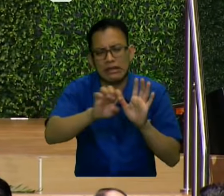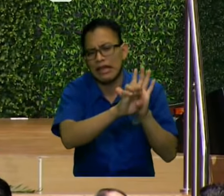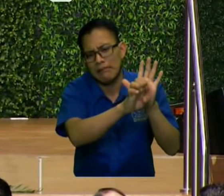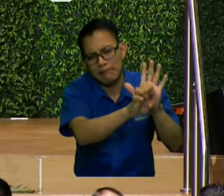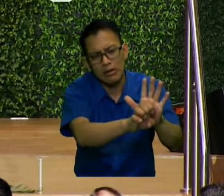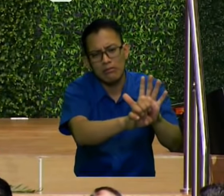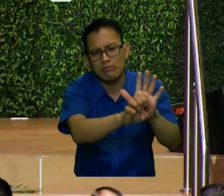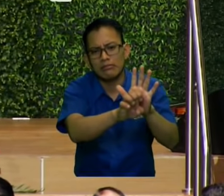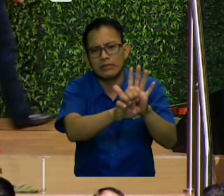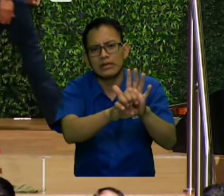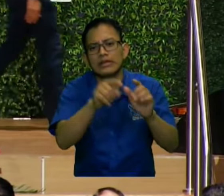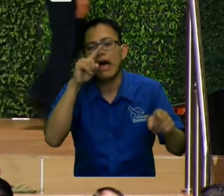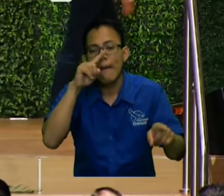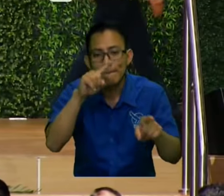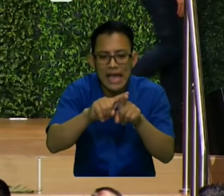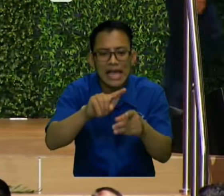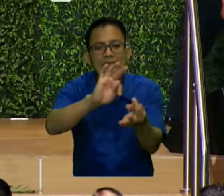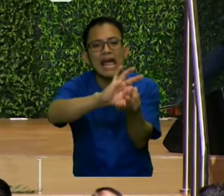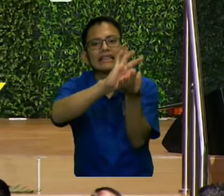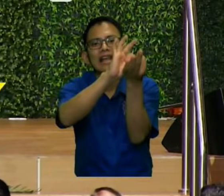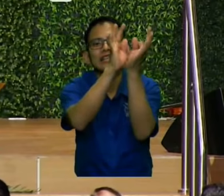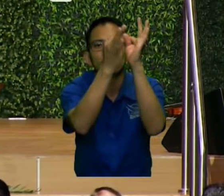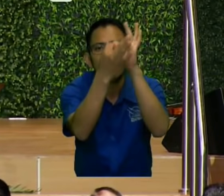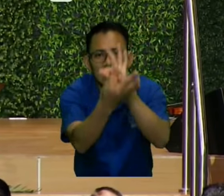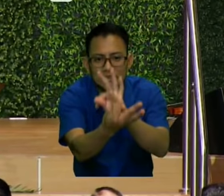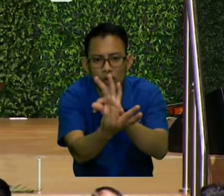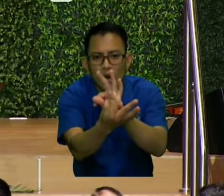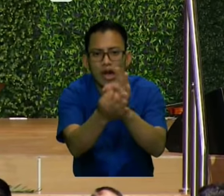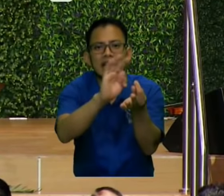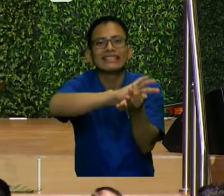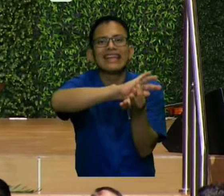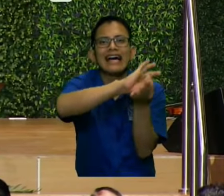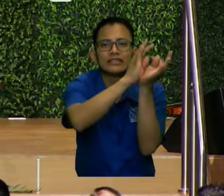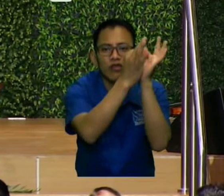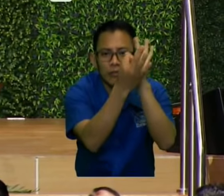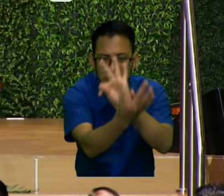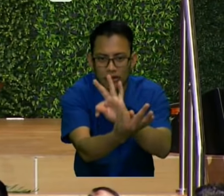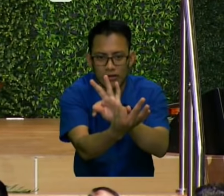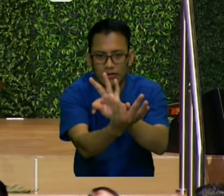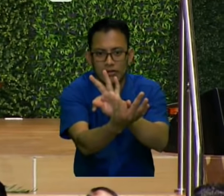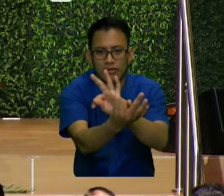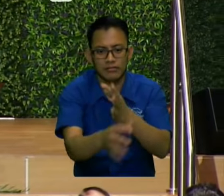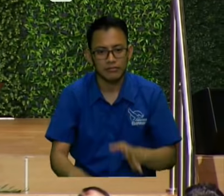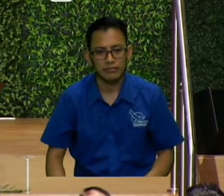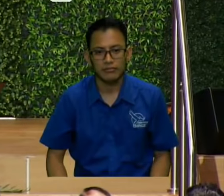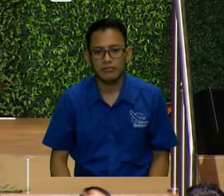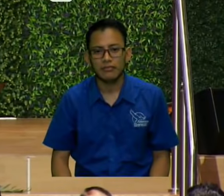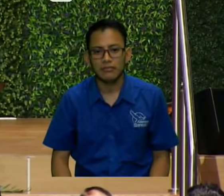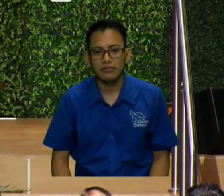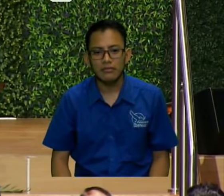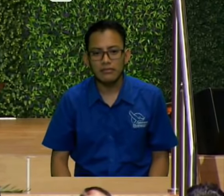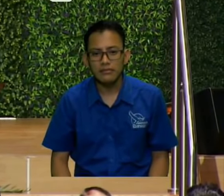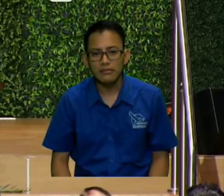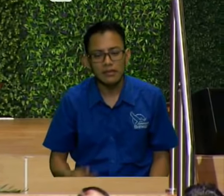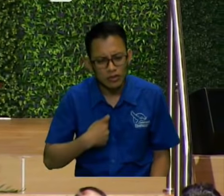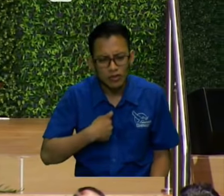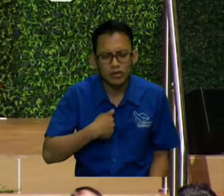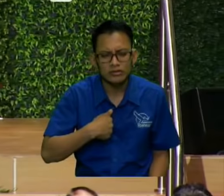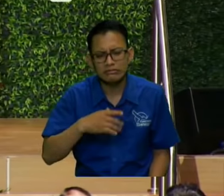tendría que ser la transformación. Transformación. Ahora, yo tengo que rescatar de